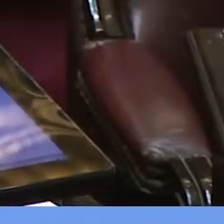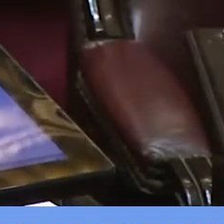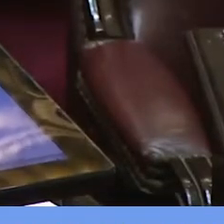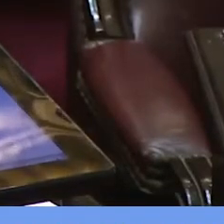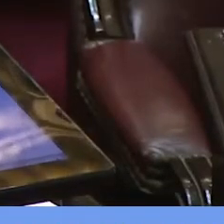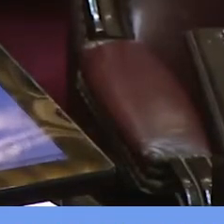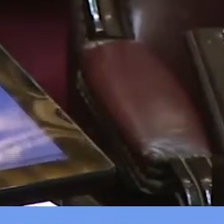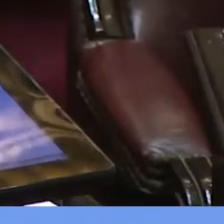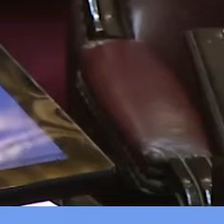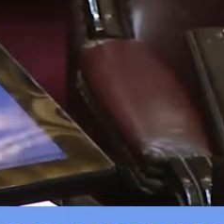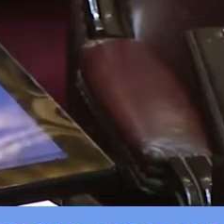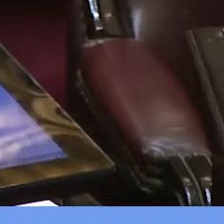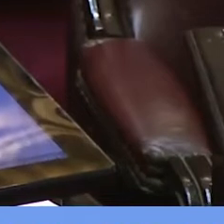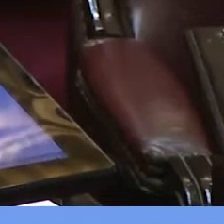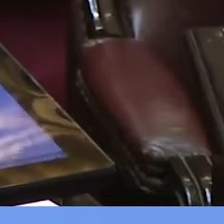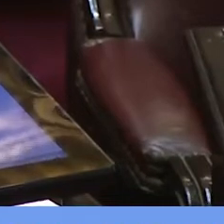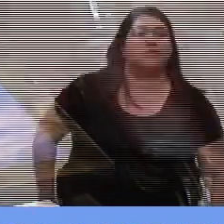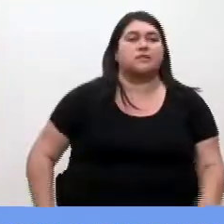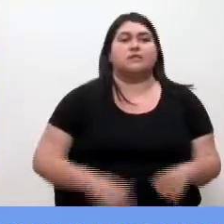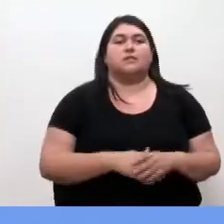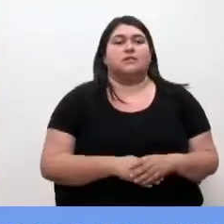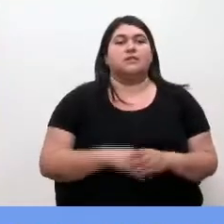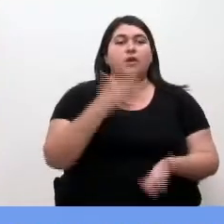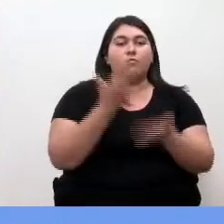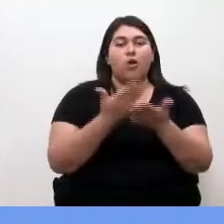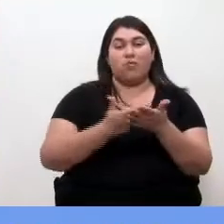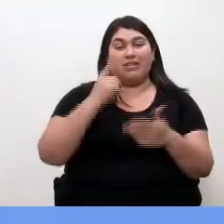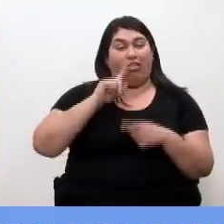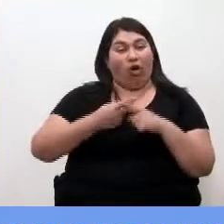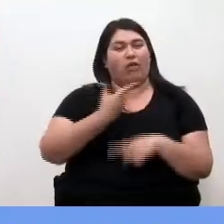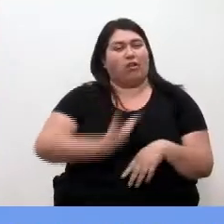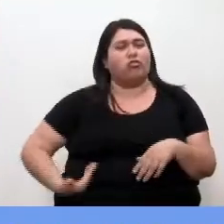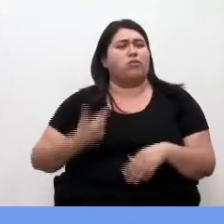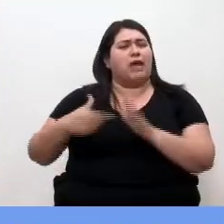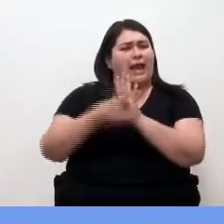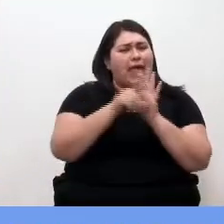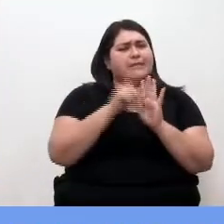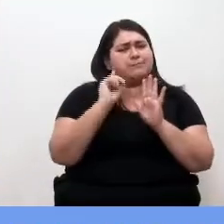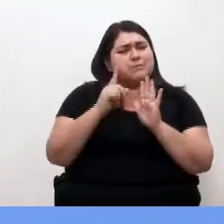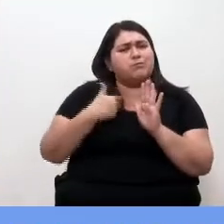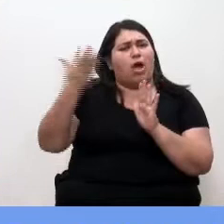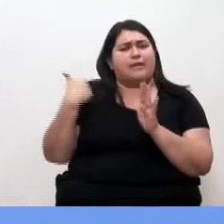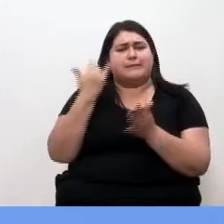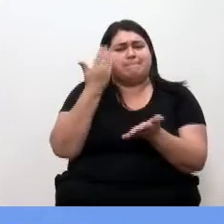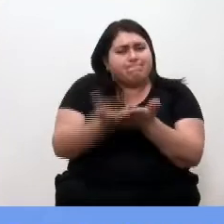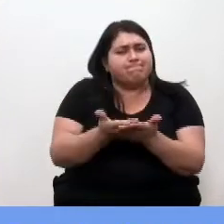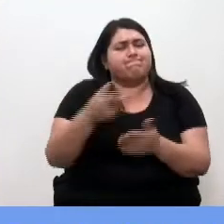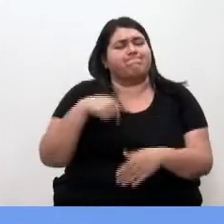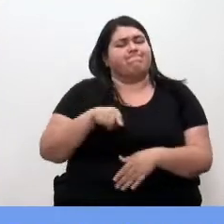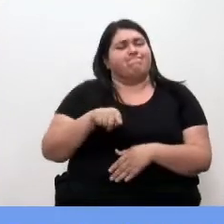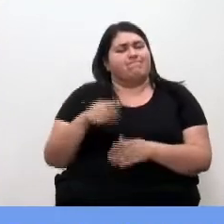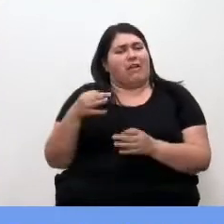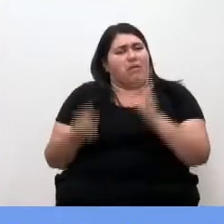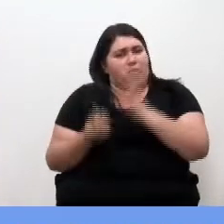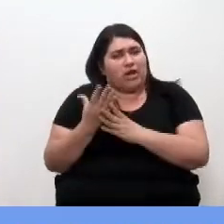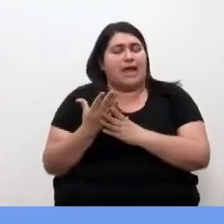bajo la alfombra políticas de estado como dije con otras leyes que duele que tengamos que hacer pero